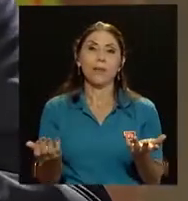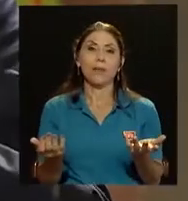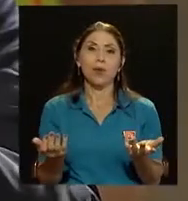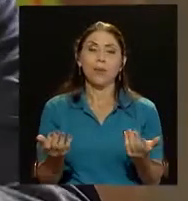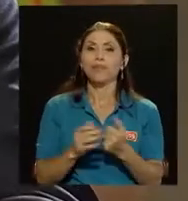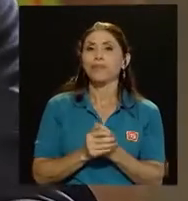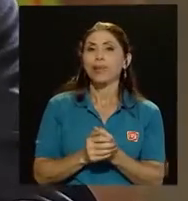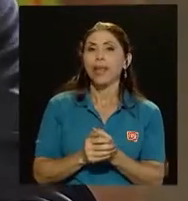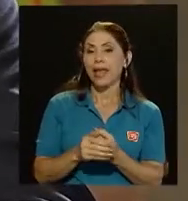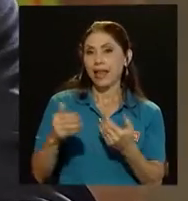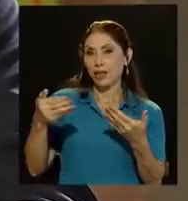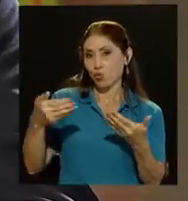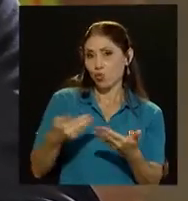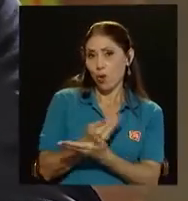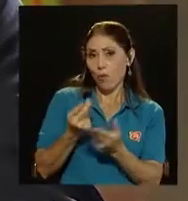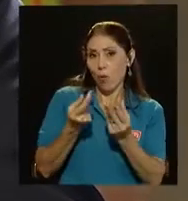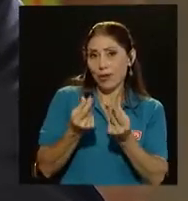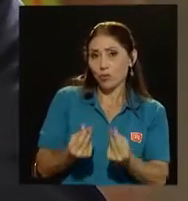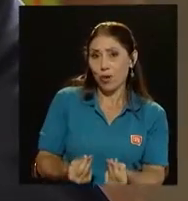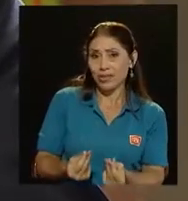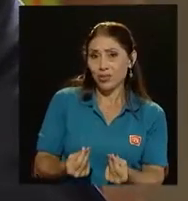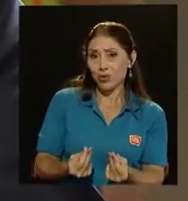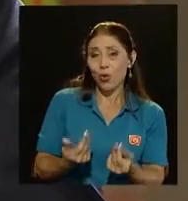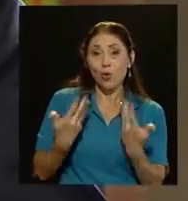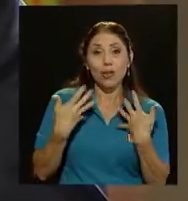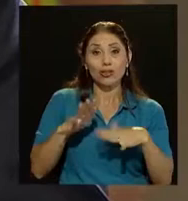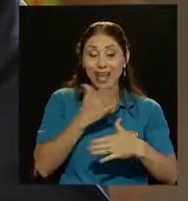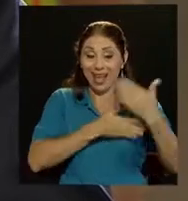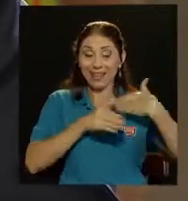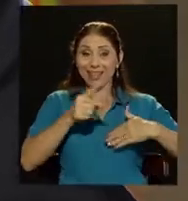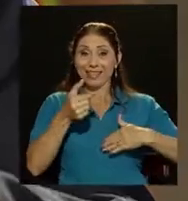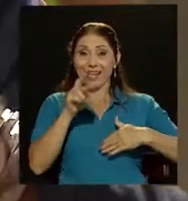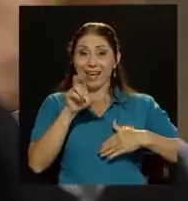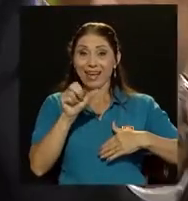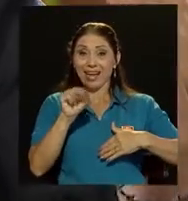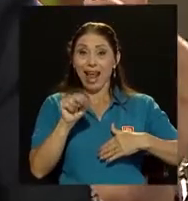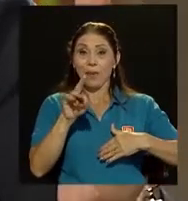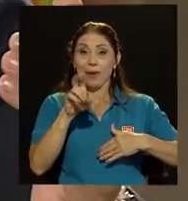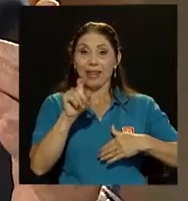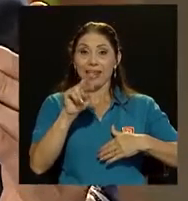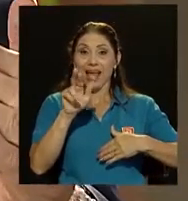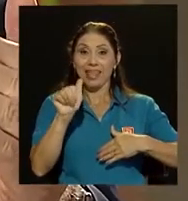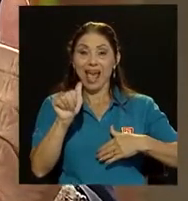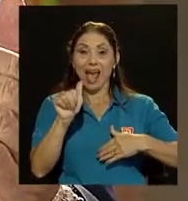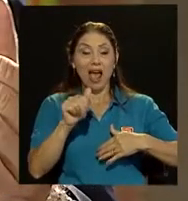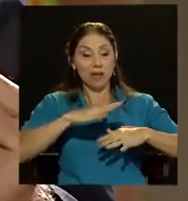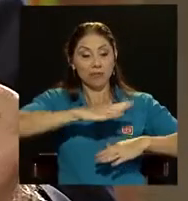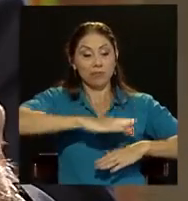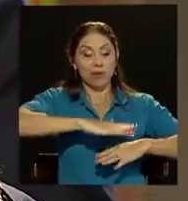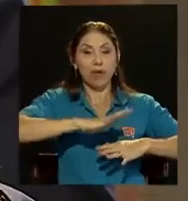nuevo presupuesto después de la salida de Gran Bretaña, una nueva política